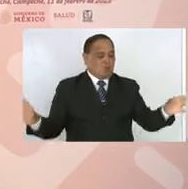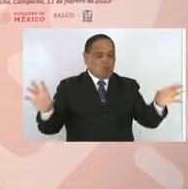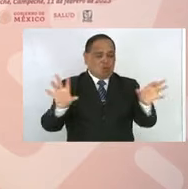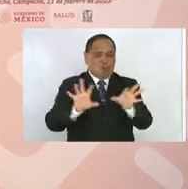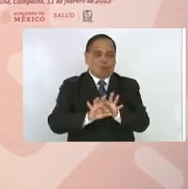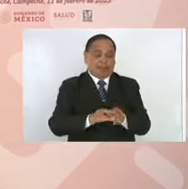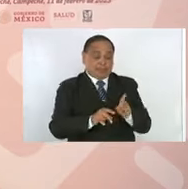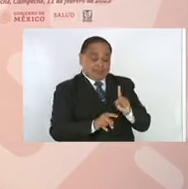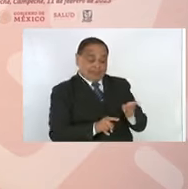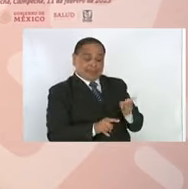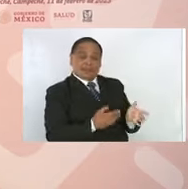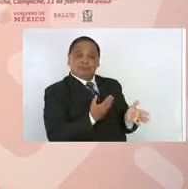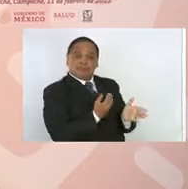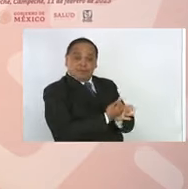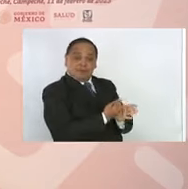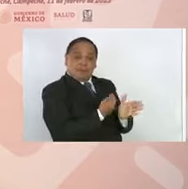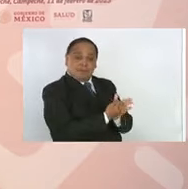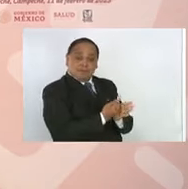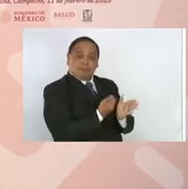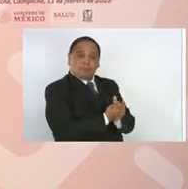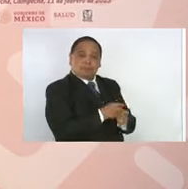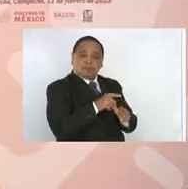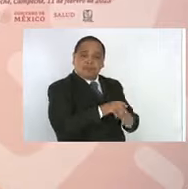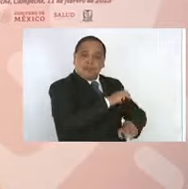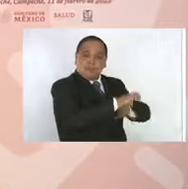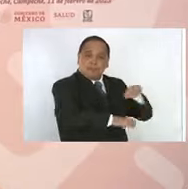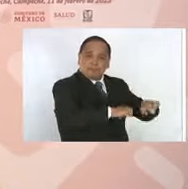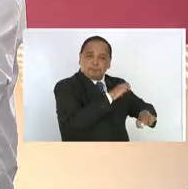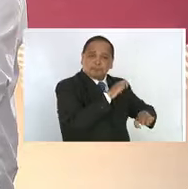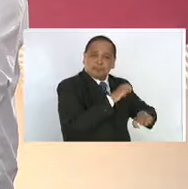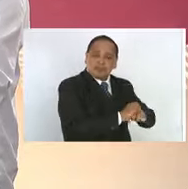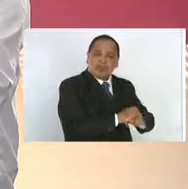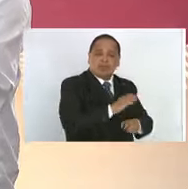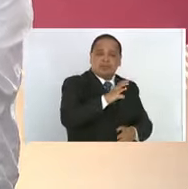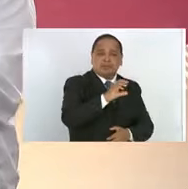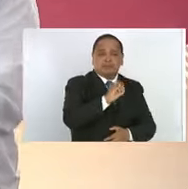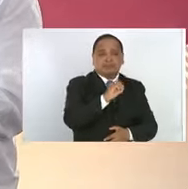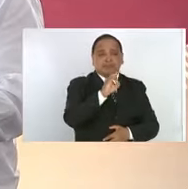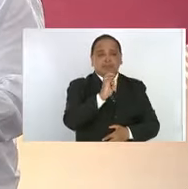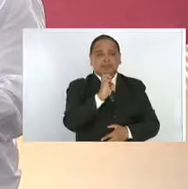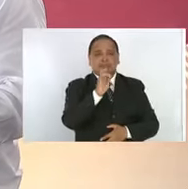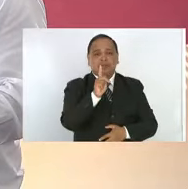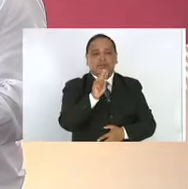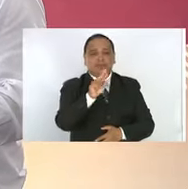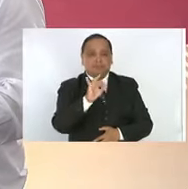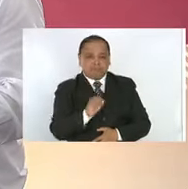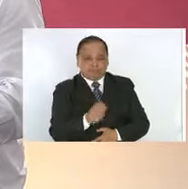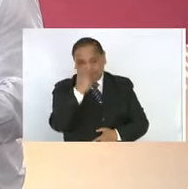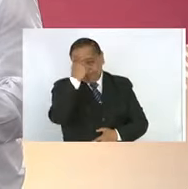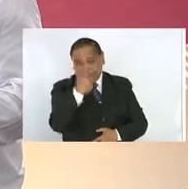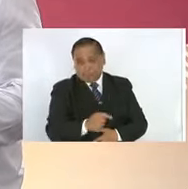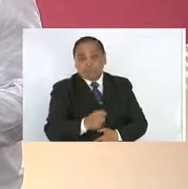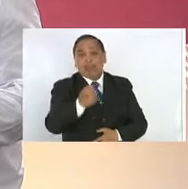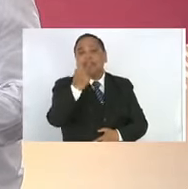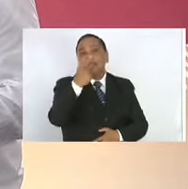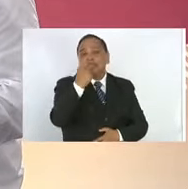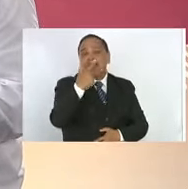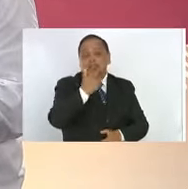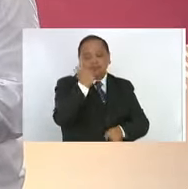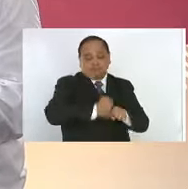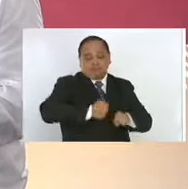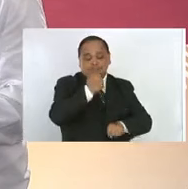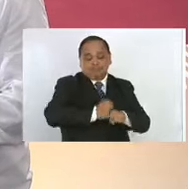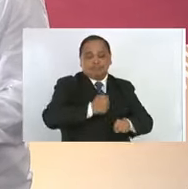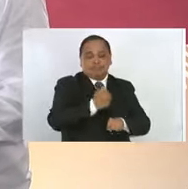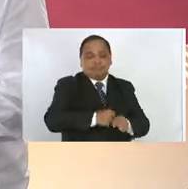agencias reguladoras de nuestros dos países, el CELMEC y COFEPRIS, que trabajan en la certificación de buenas prácticas de